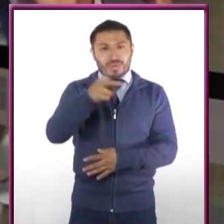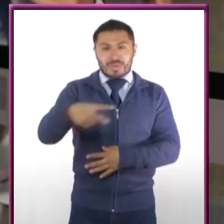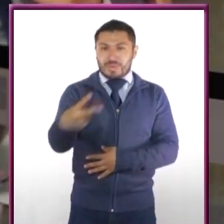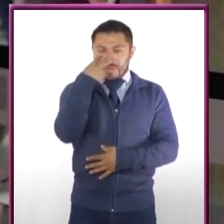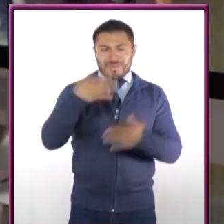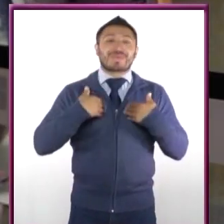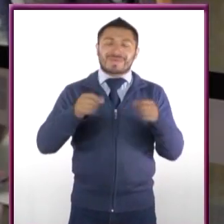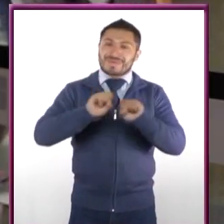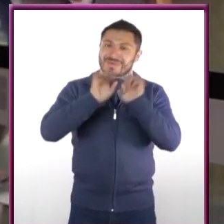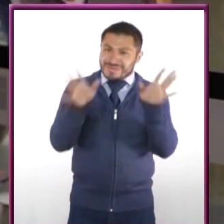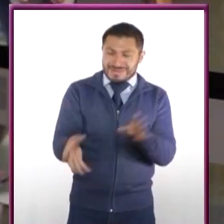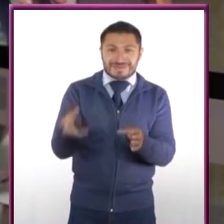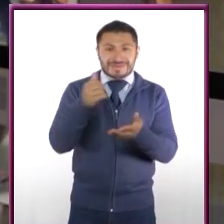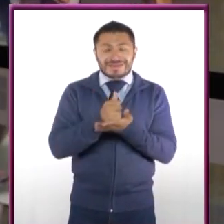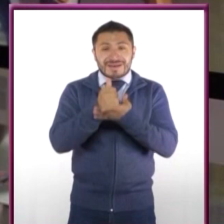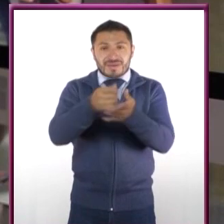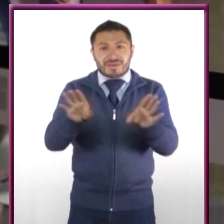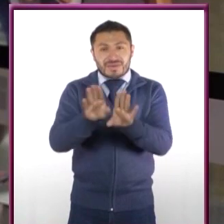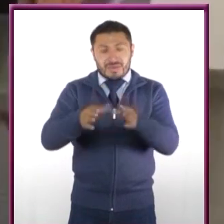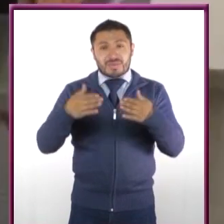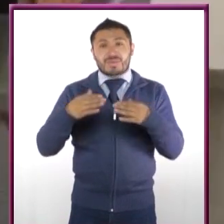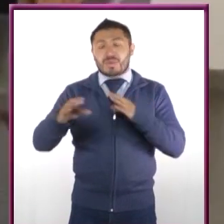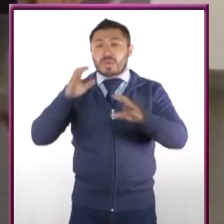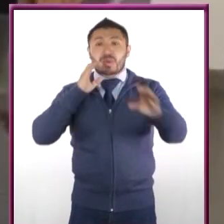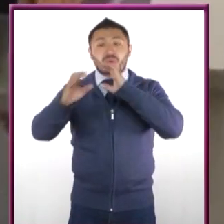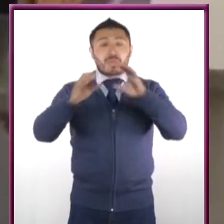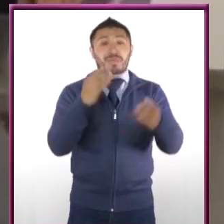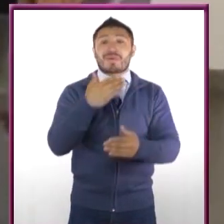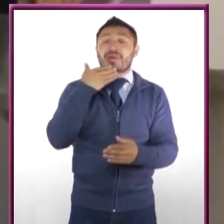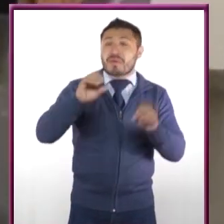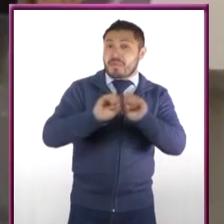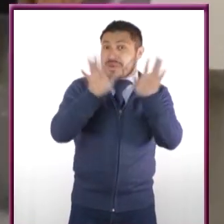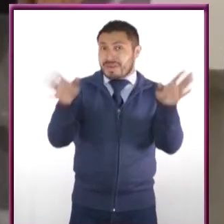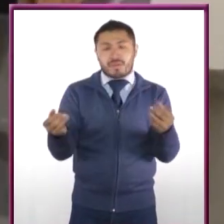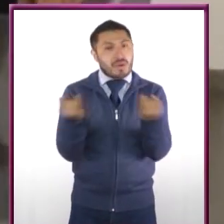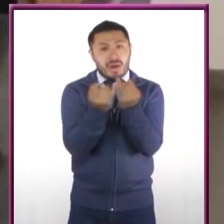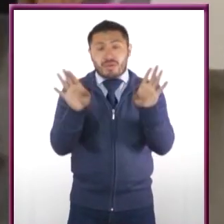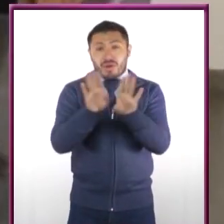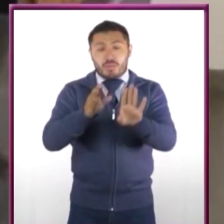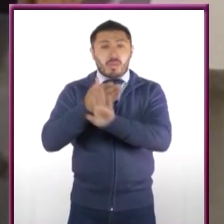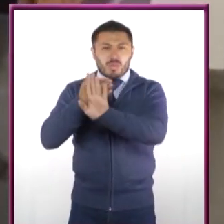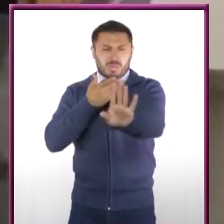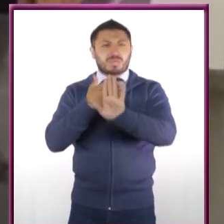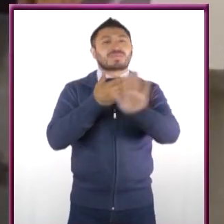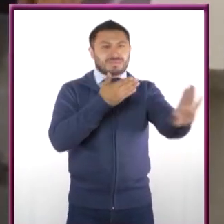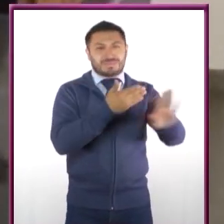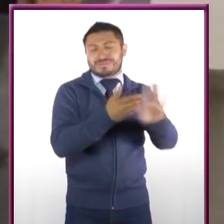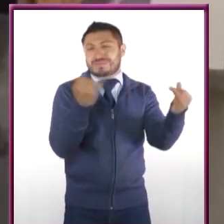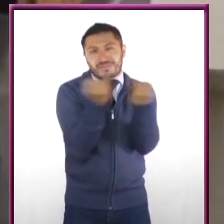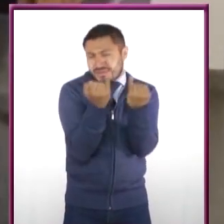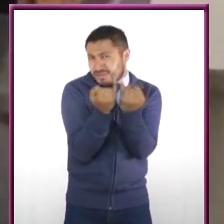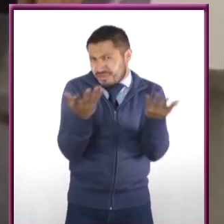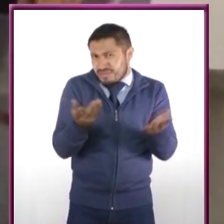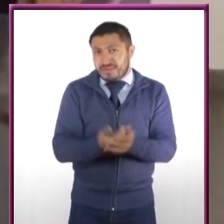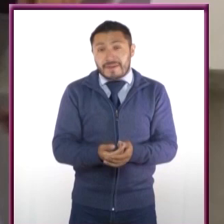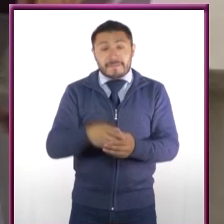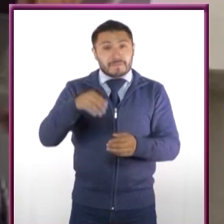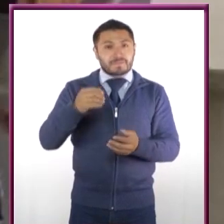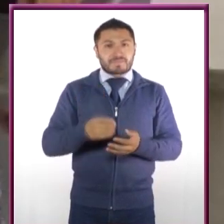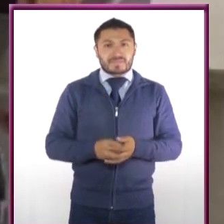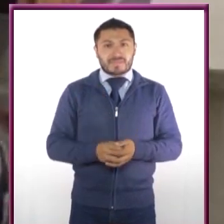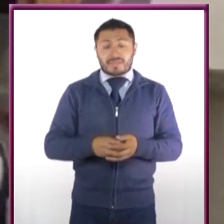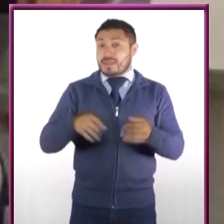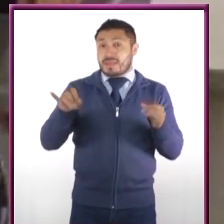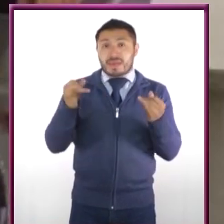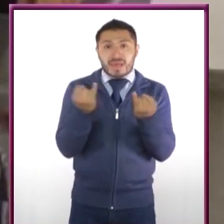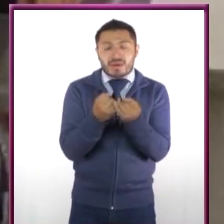comunicación, nos ayuda a vincularnos más con las personas o incluso también a separarnos de quien tenemos que separarnos. Y sobre todo